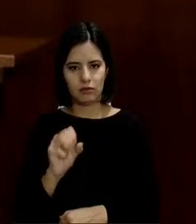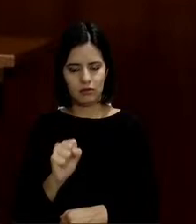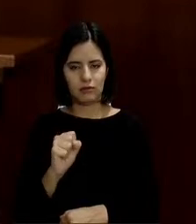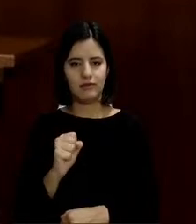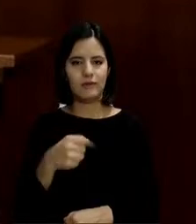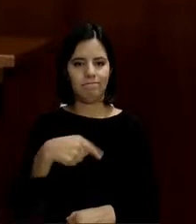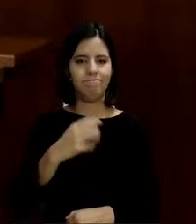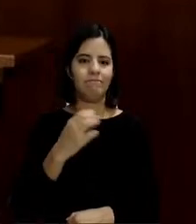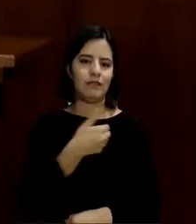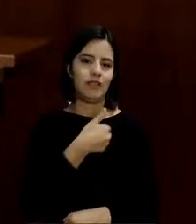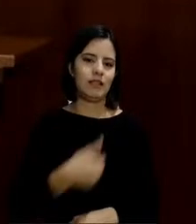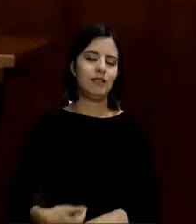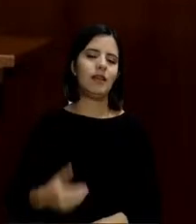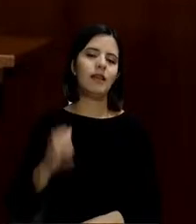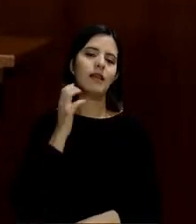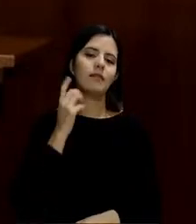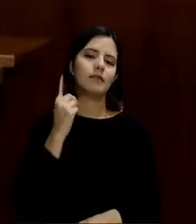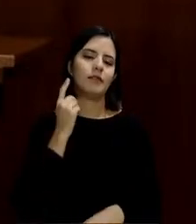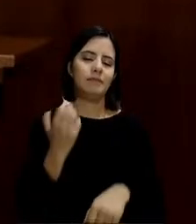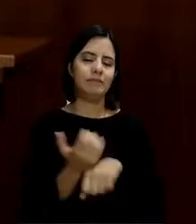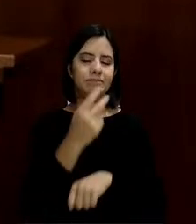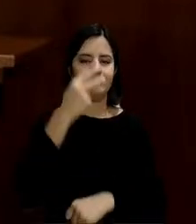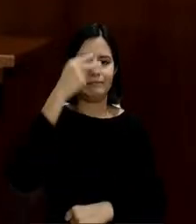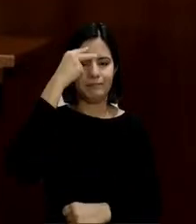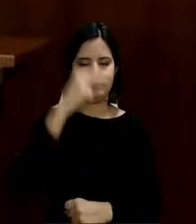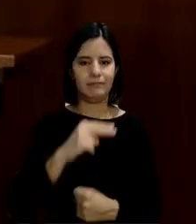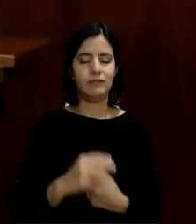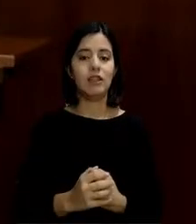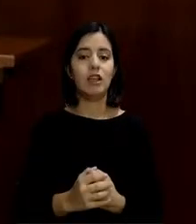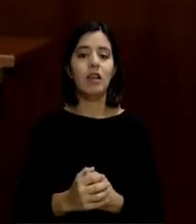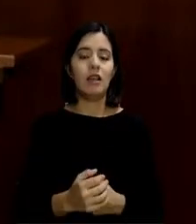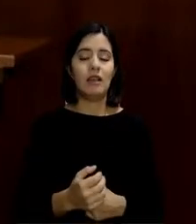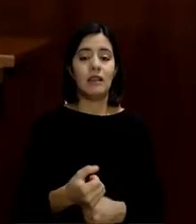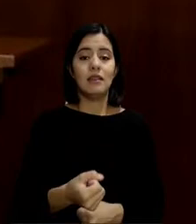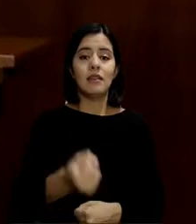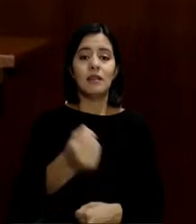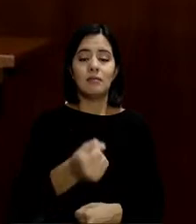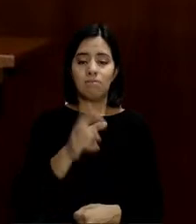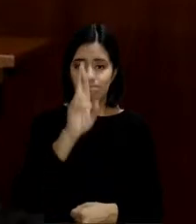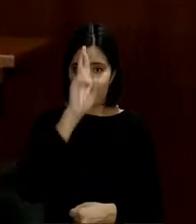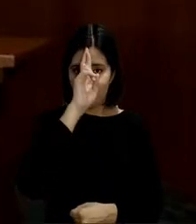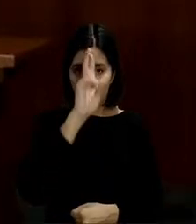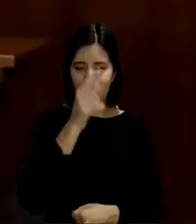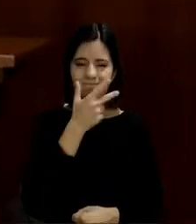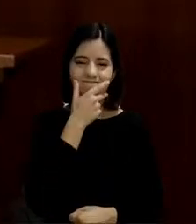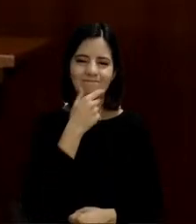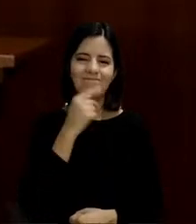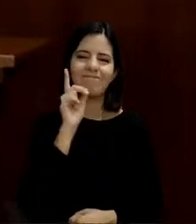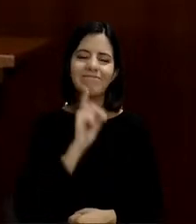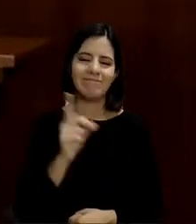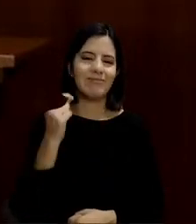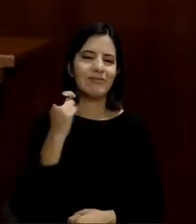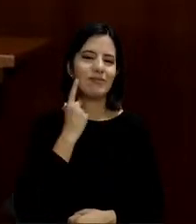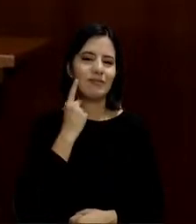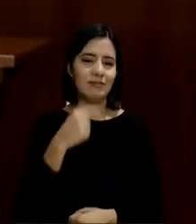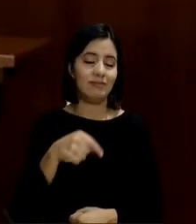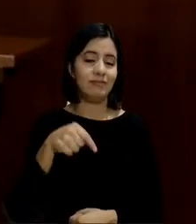61ª legislatura del Estado de México. Saludo con respeto a las diputadas y diputados de esta